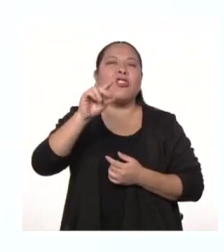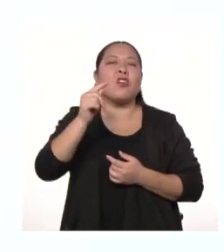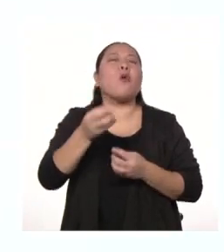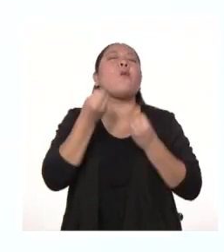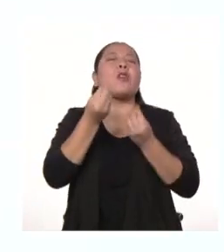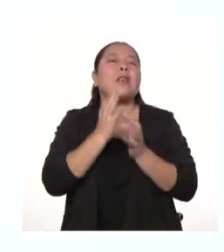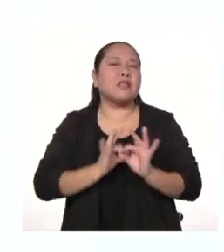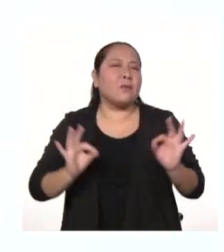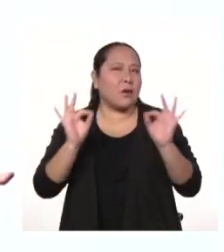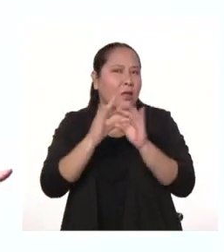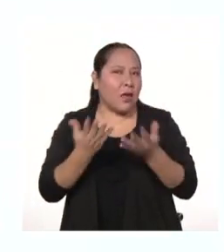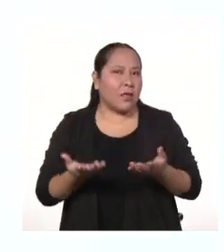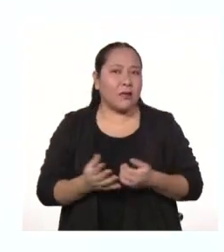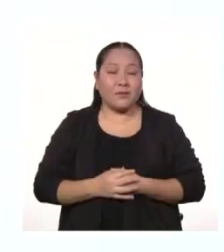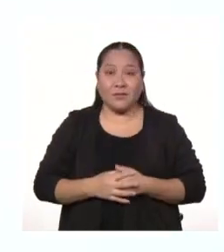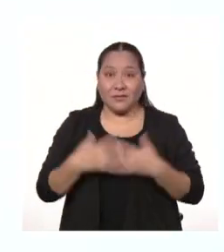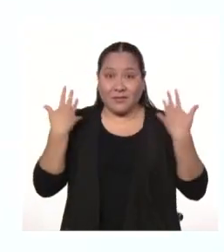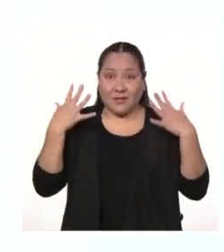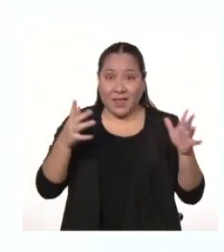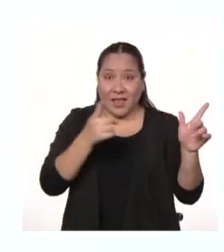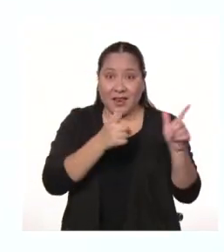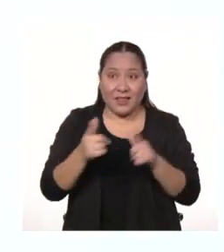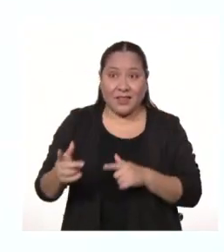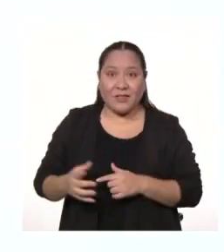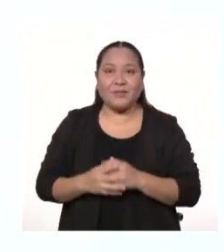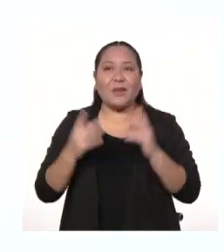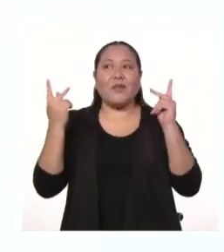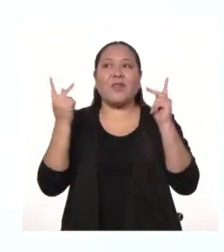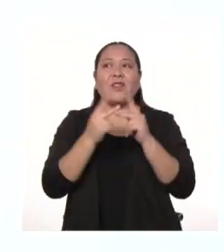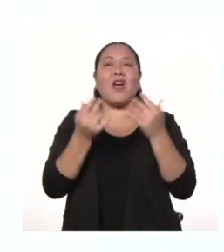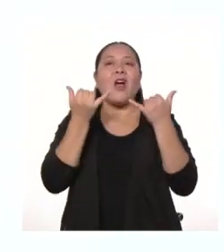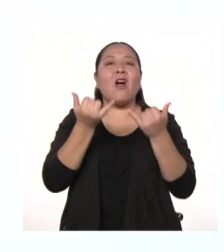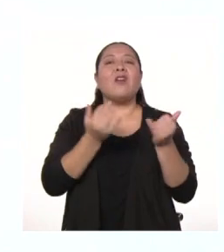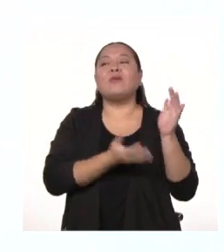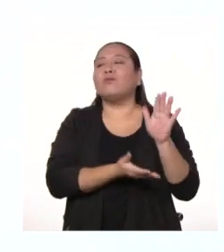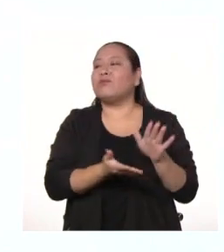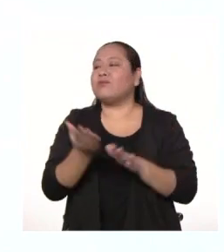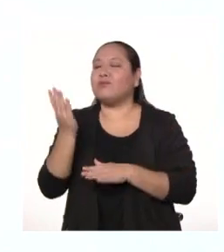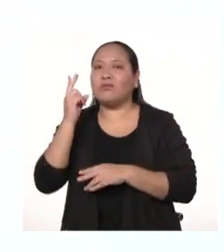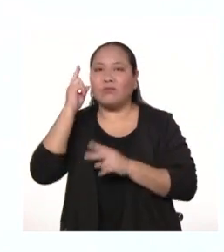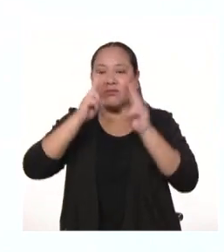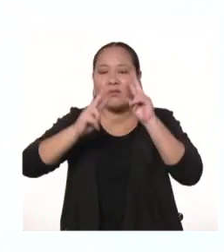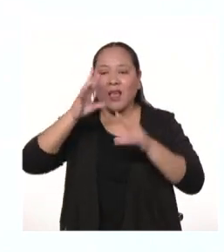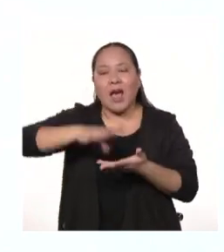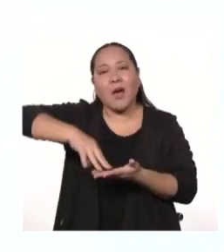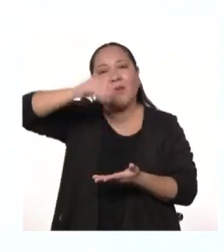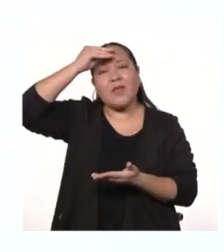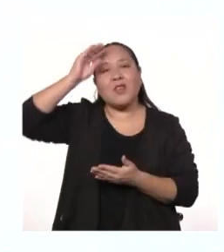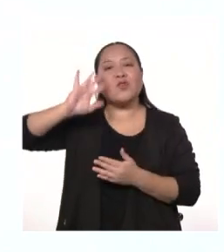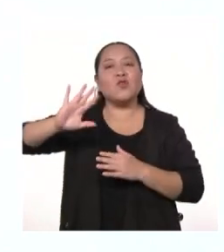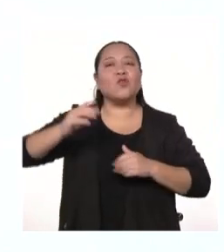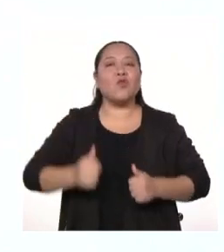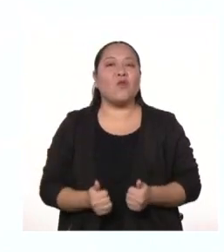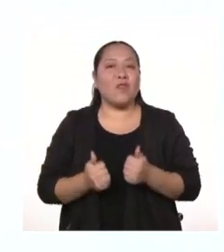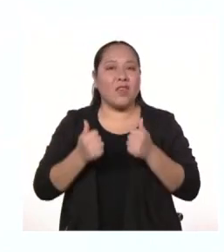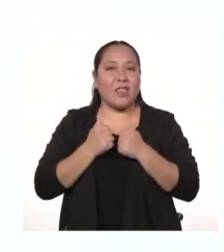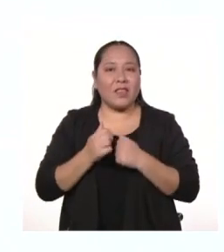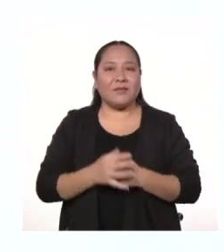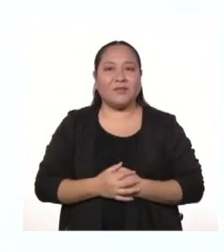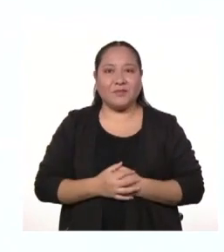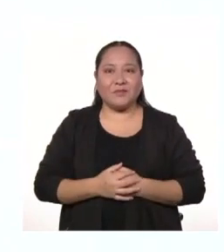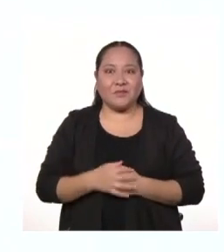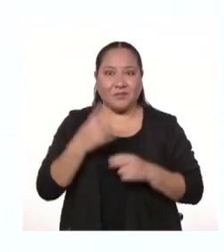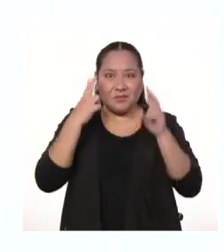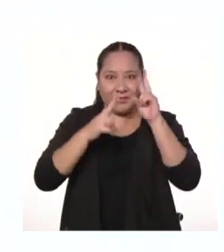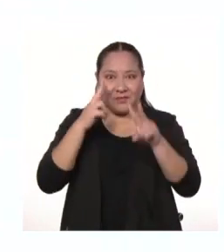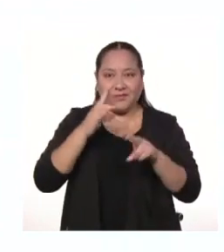¿Las tienen? ¡Perfecto! Entonces ahora vamos todos juntos a aprender acerca de la vida de este genial escritor. ¡Vamos con